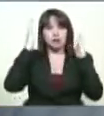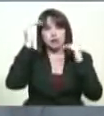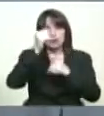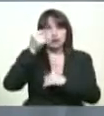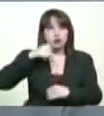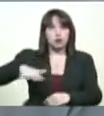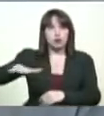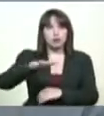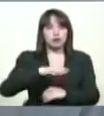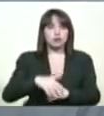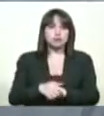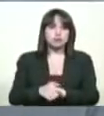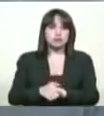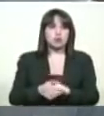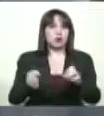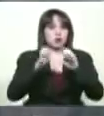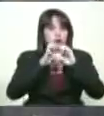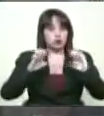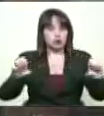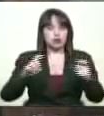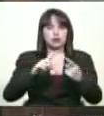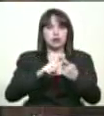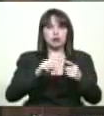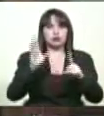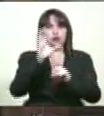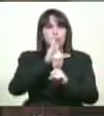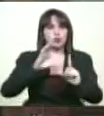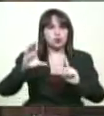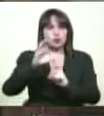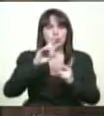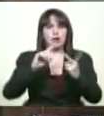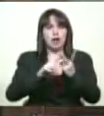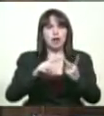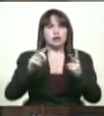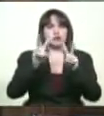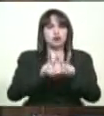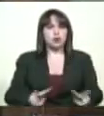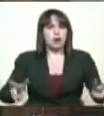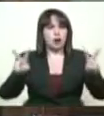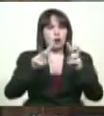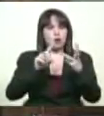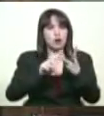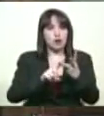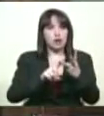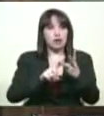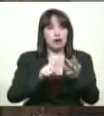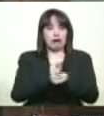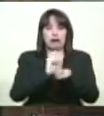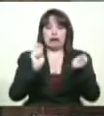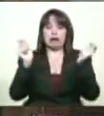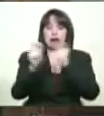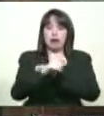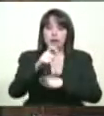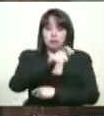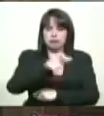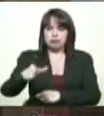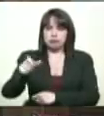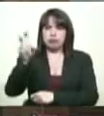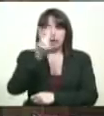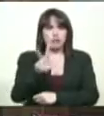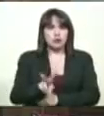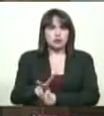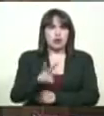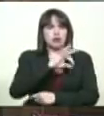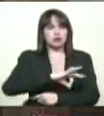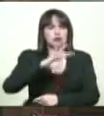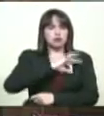pueblo su educación su cultura sus valores la transformación socialista de venezuela pasa por la construcción